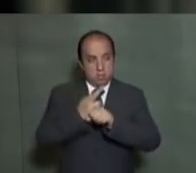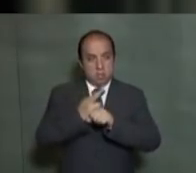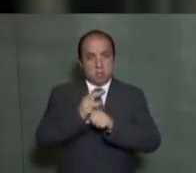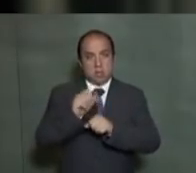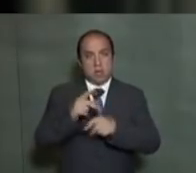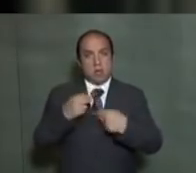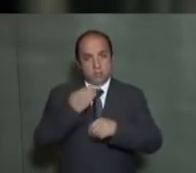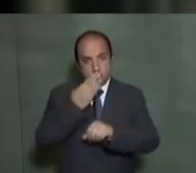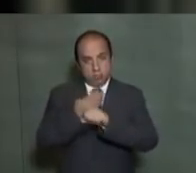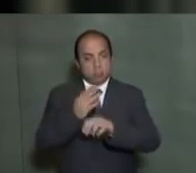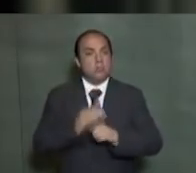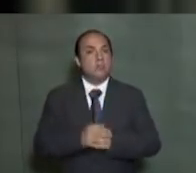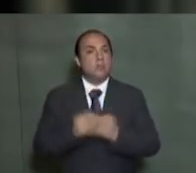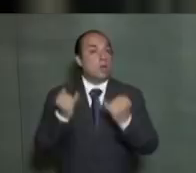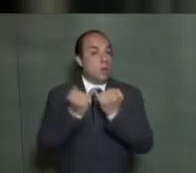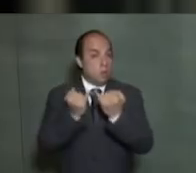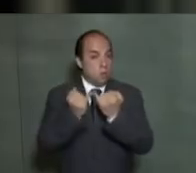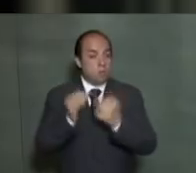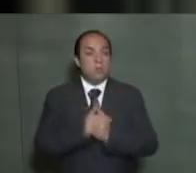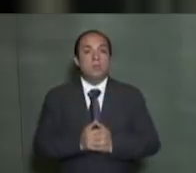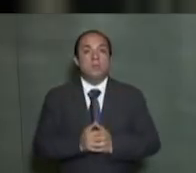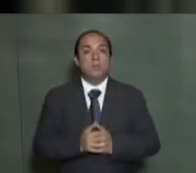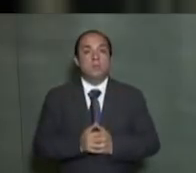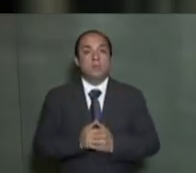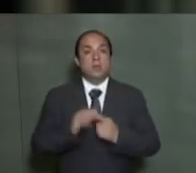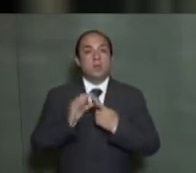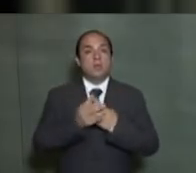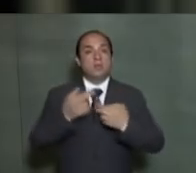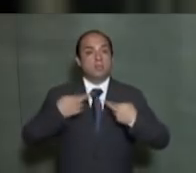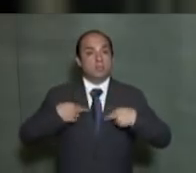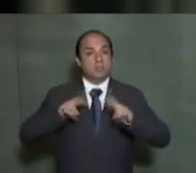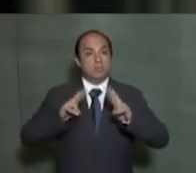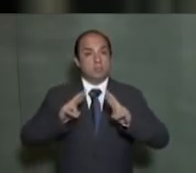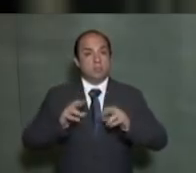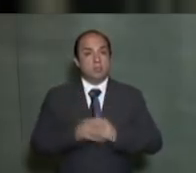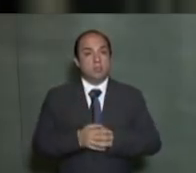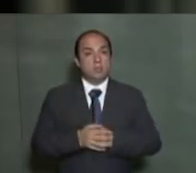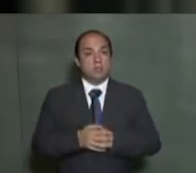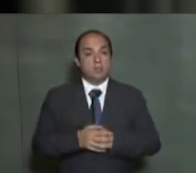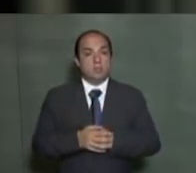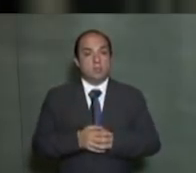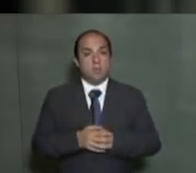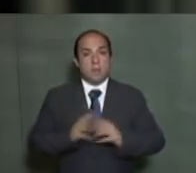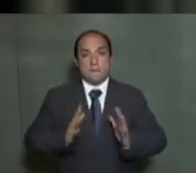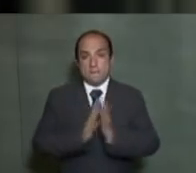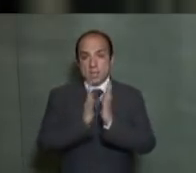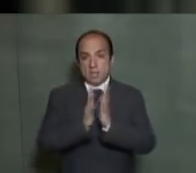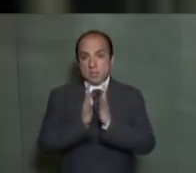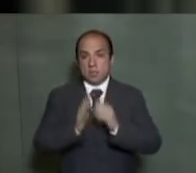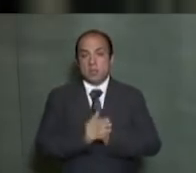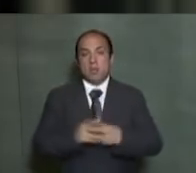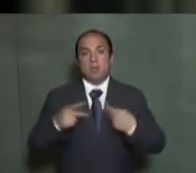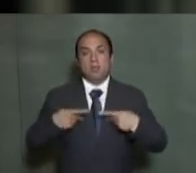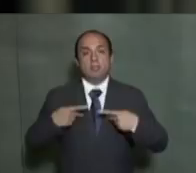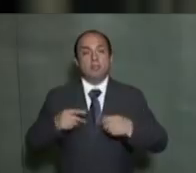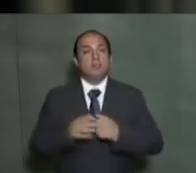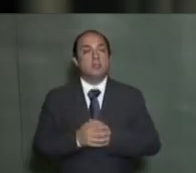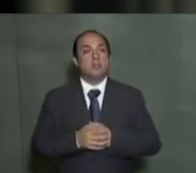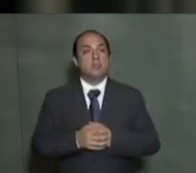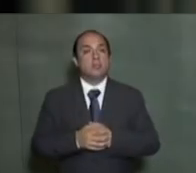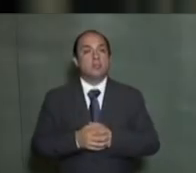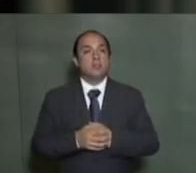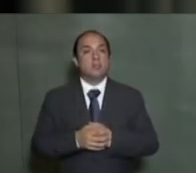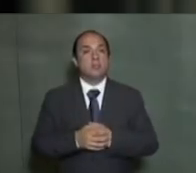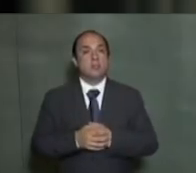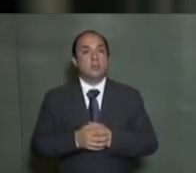Corresponsables. De igual manera, en nuestro comité están representados de manera activa y participan académicos de las 3